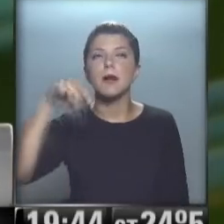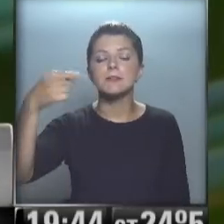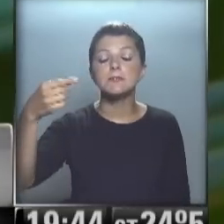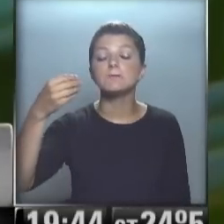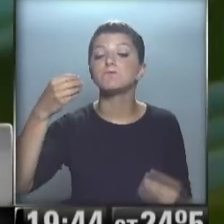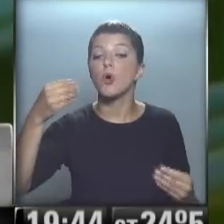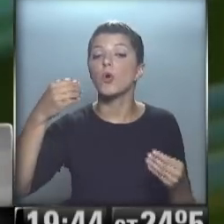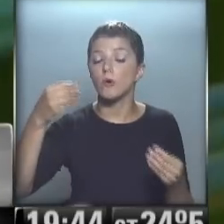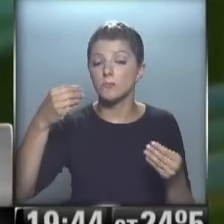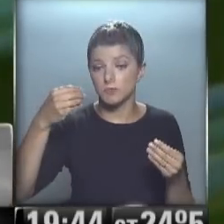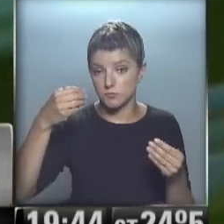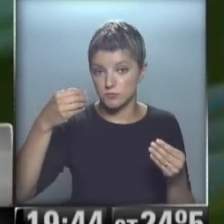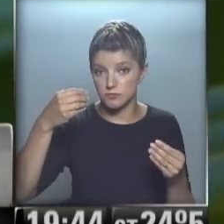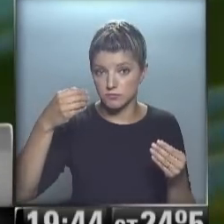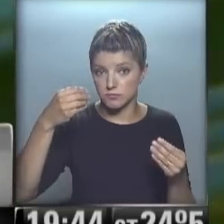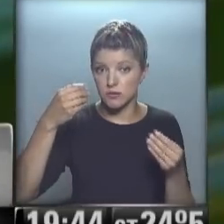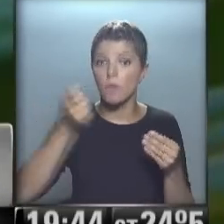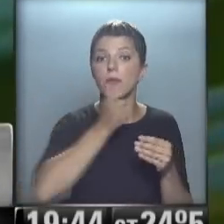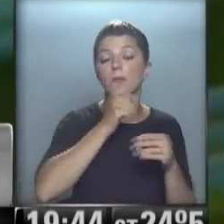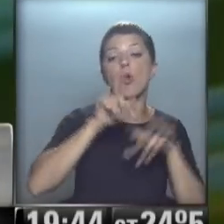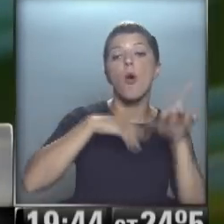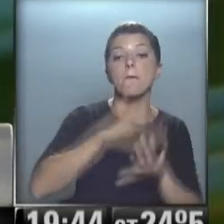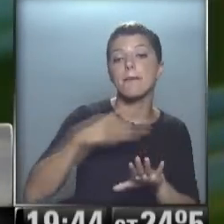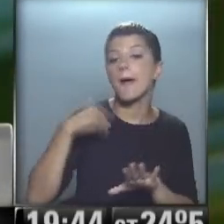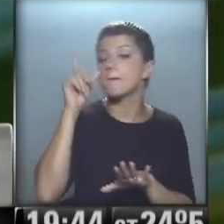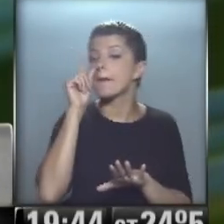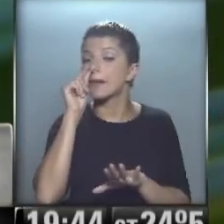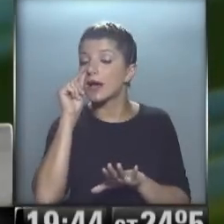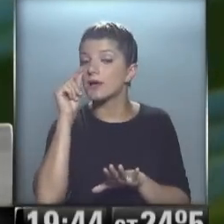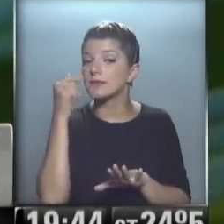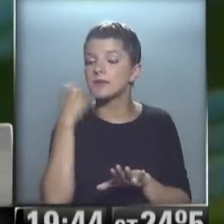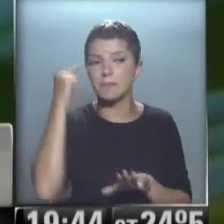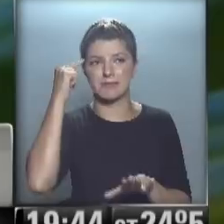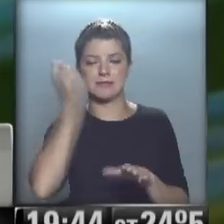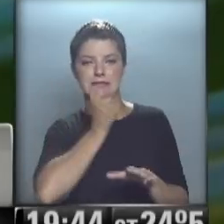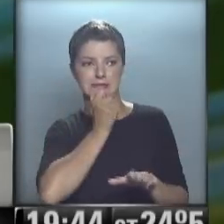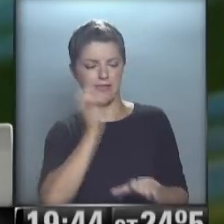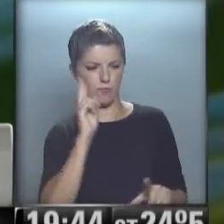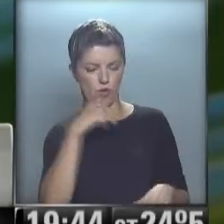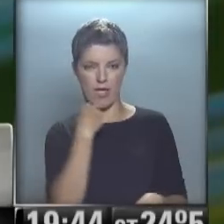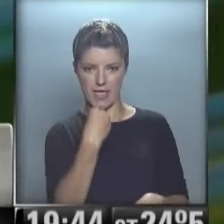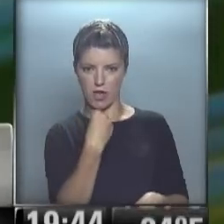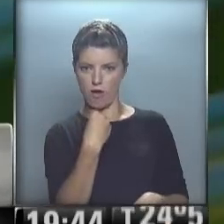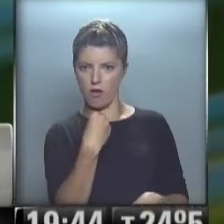podrán reaccionar padres o madres cuando frente a sus hijos